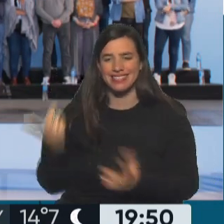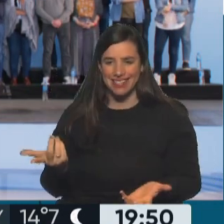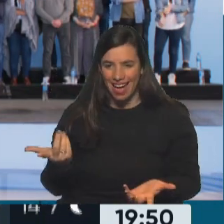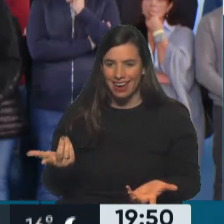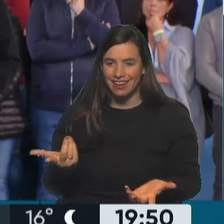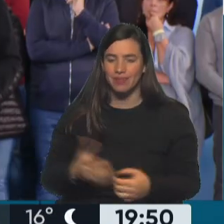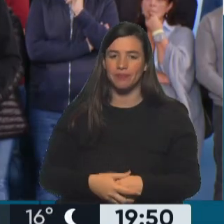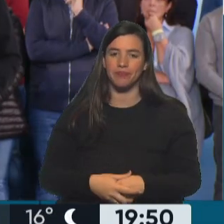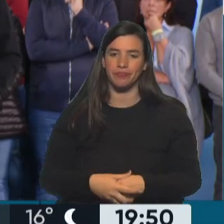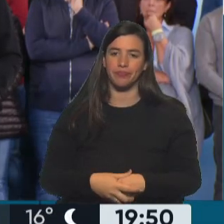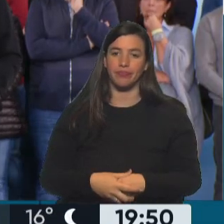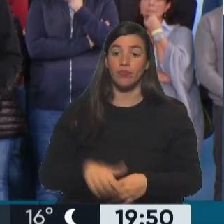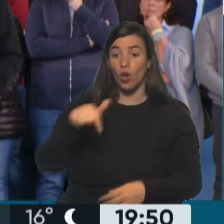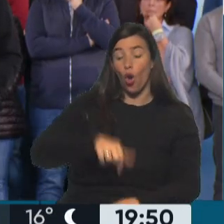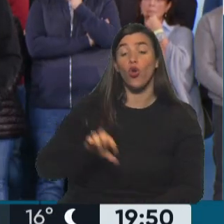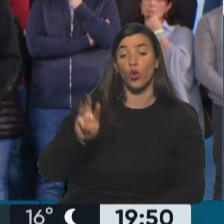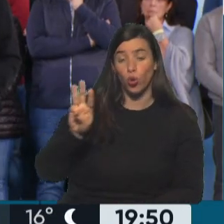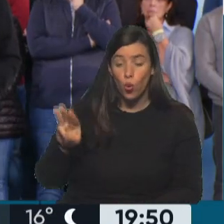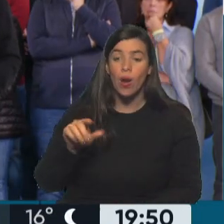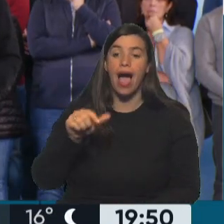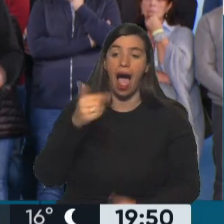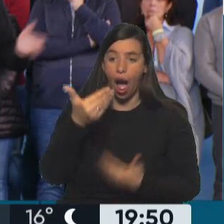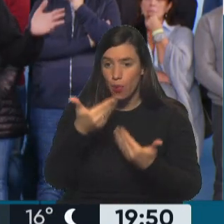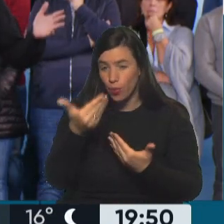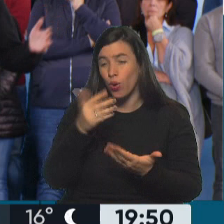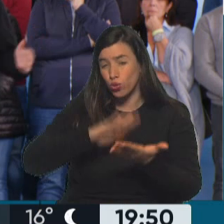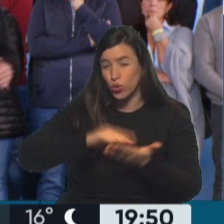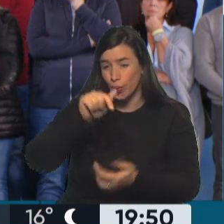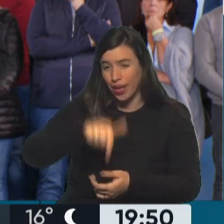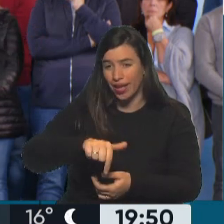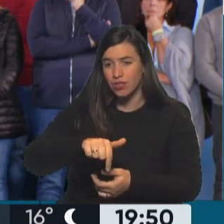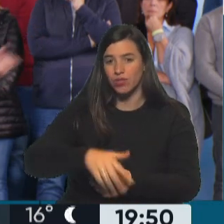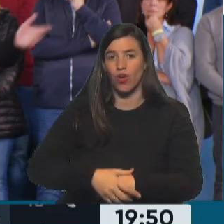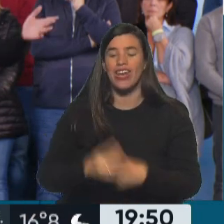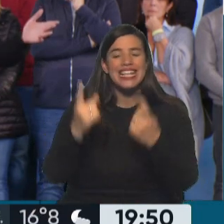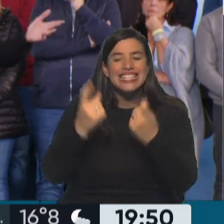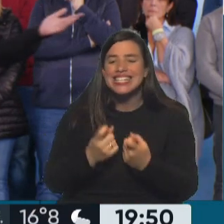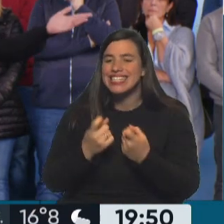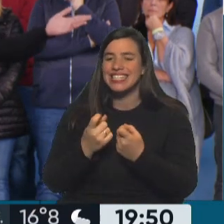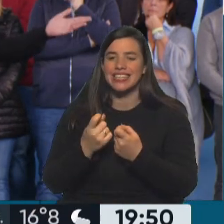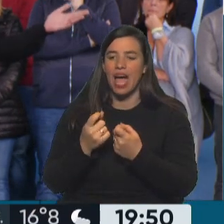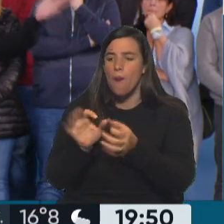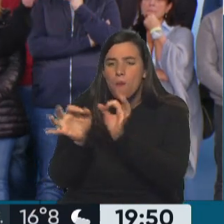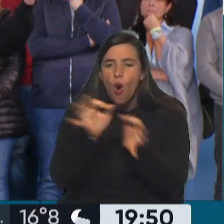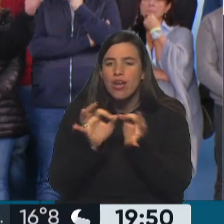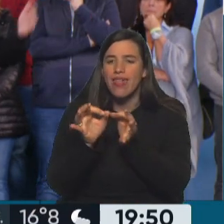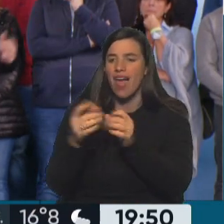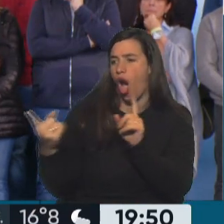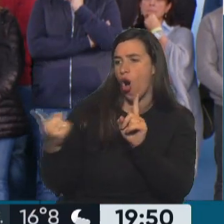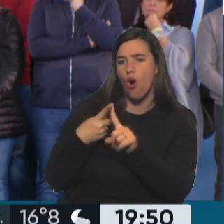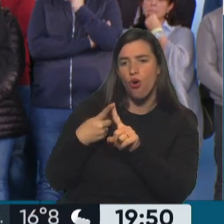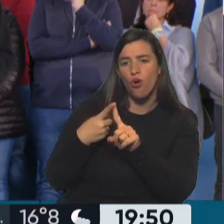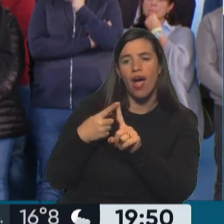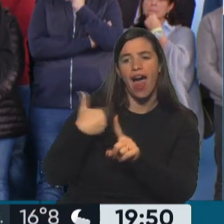hoy Lula habló de eso. Hoy Lula en el sur habló de eso. Hoy necesitan una moneda en común Argentina y Brasil para poder